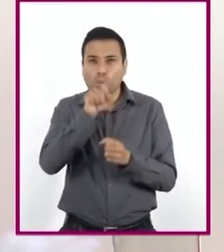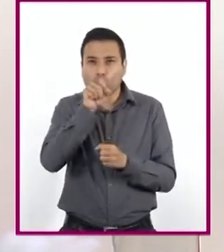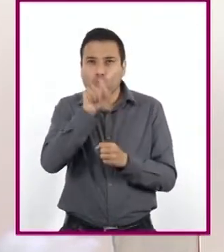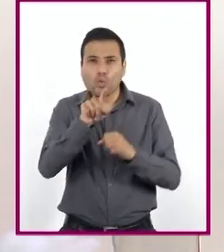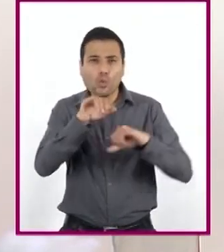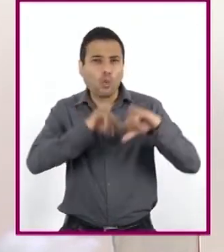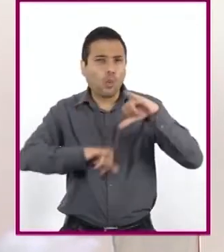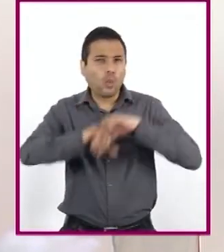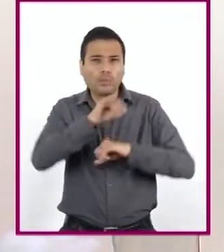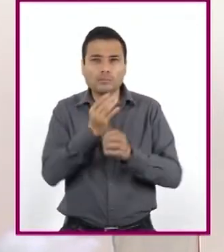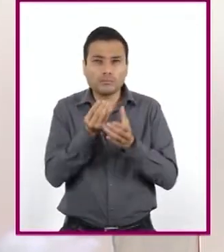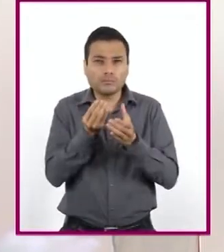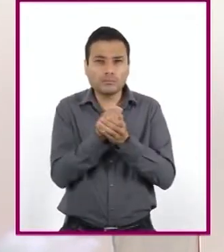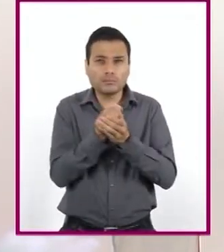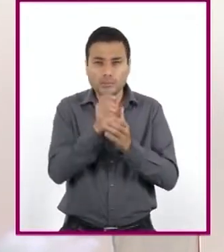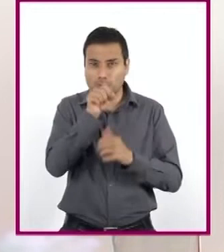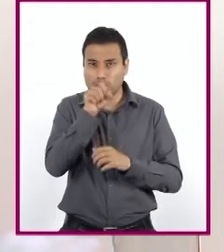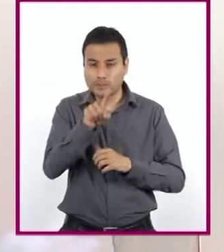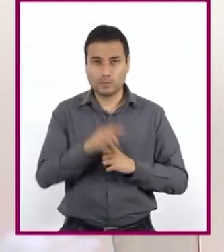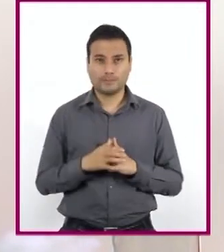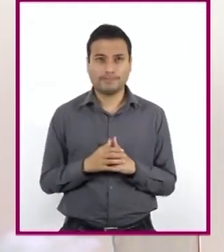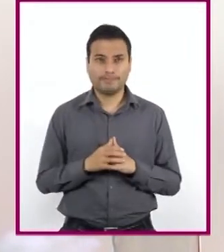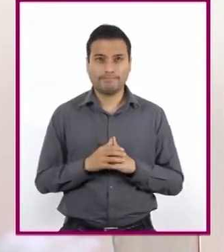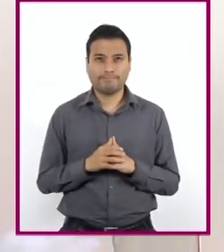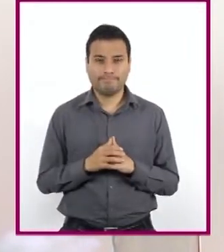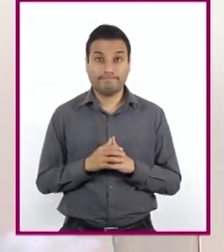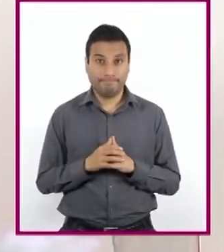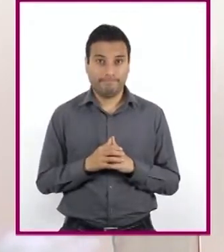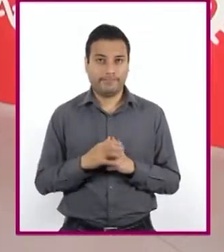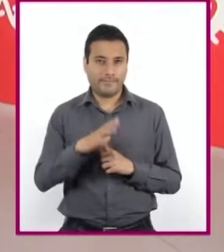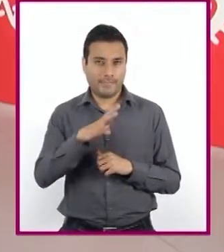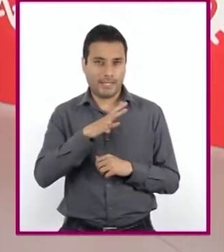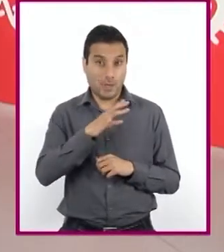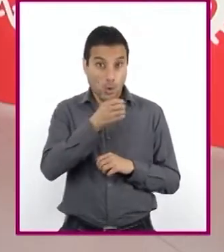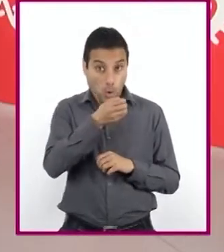químicos, aunque organizados de diversas formas.